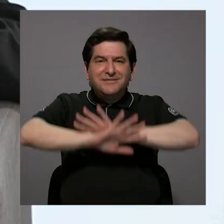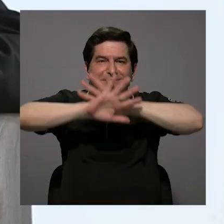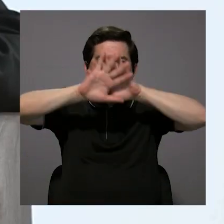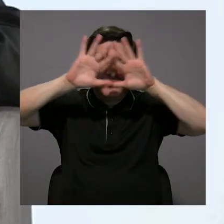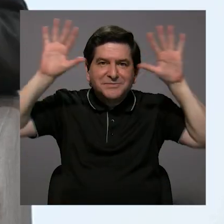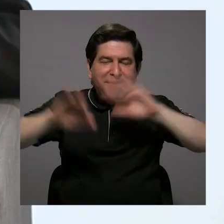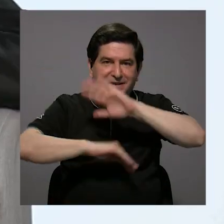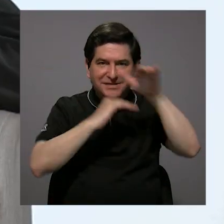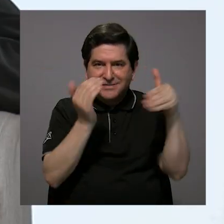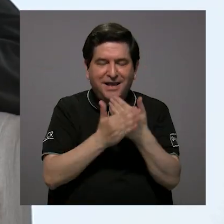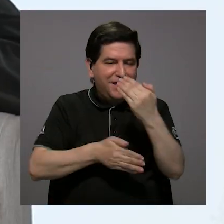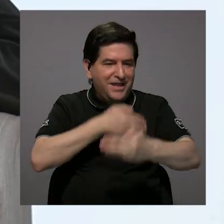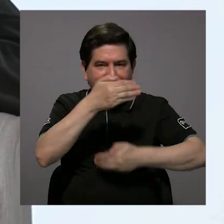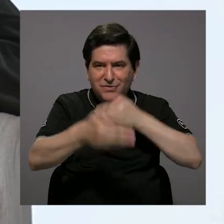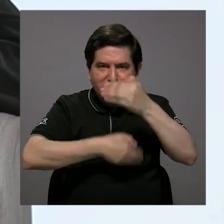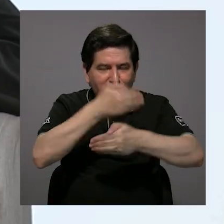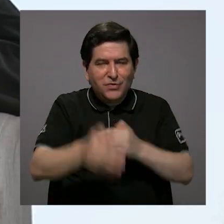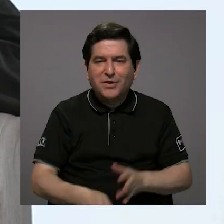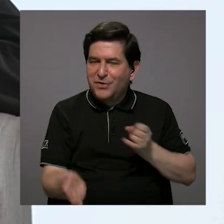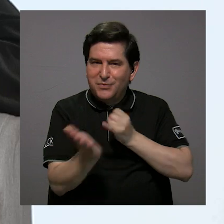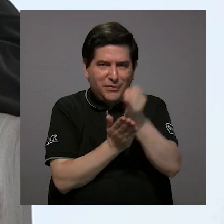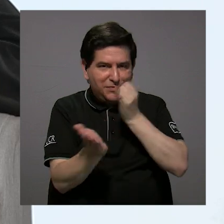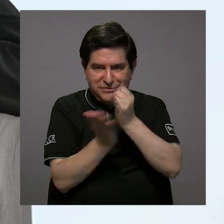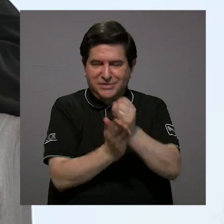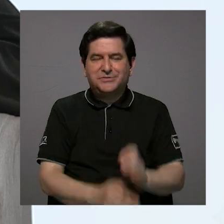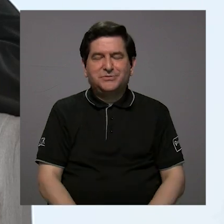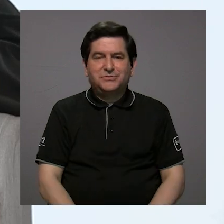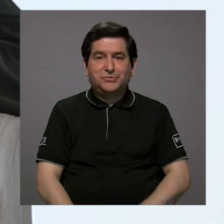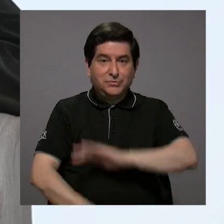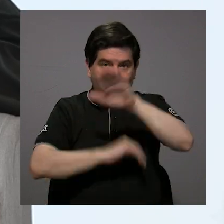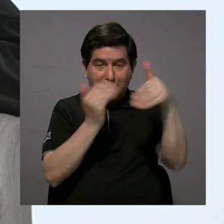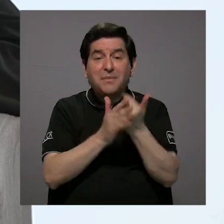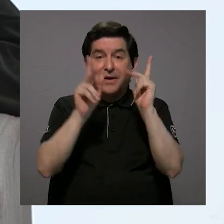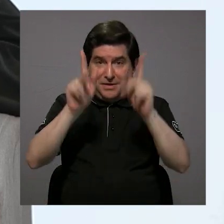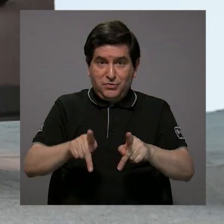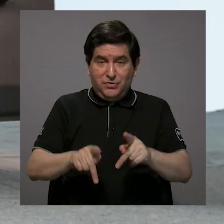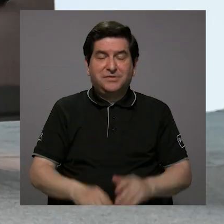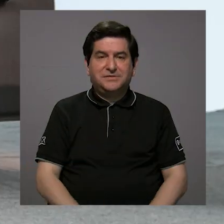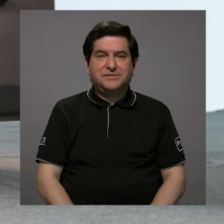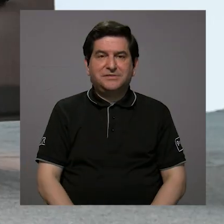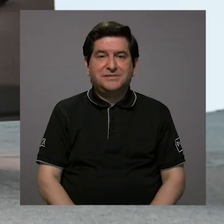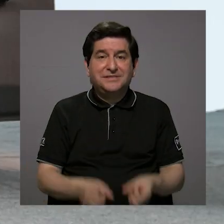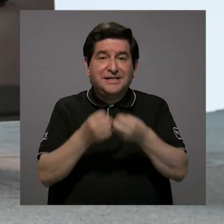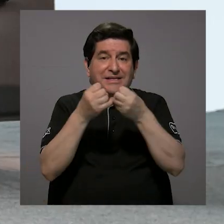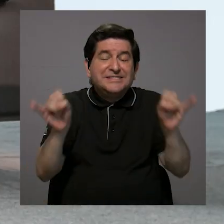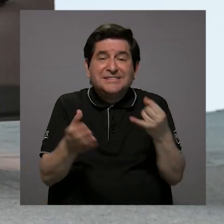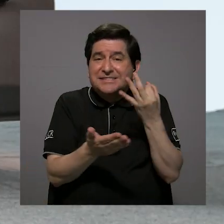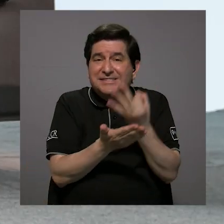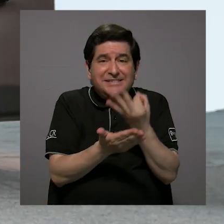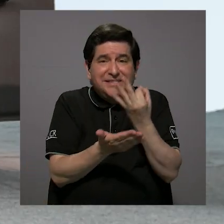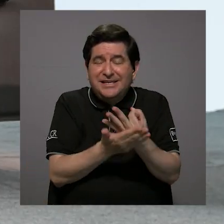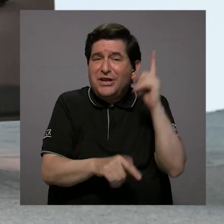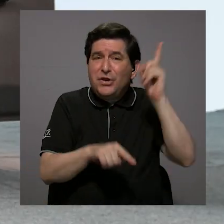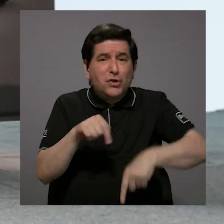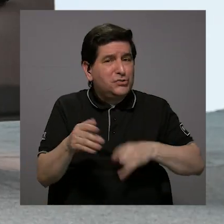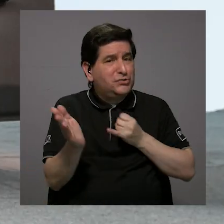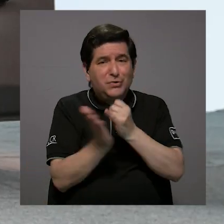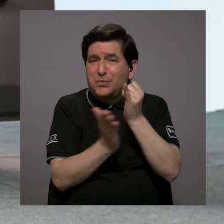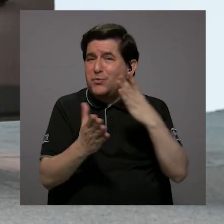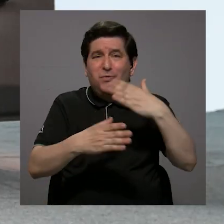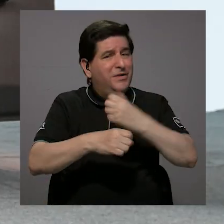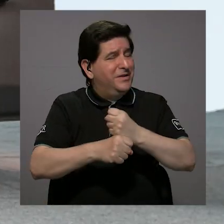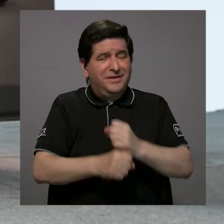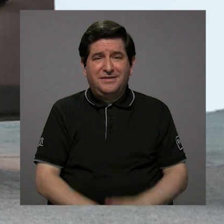haya transparencia en todos esos procesos de investigación, para todas las partes. Es que sin financiamiento no se puede hacer